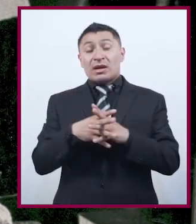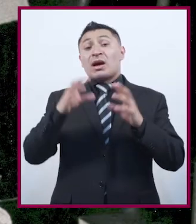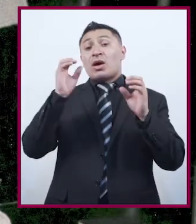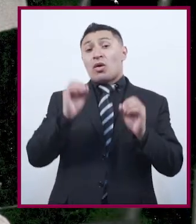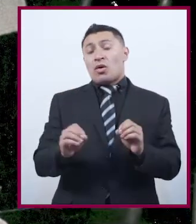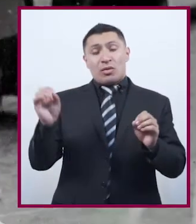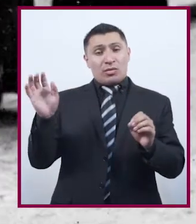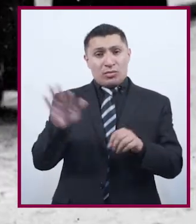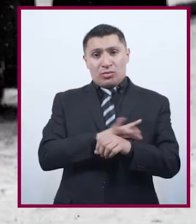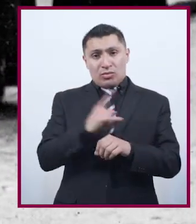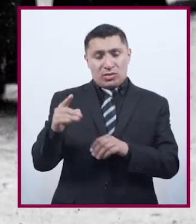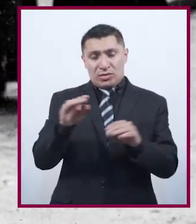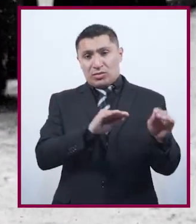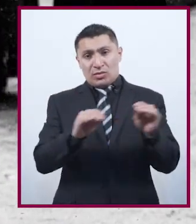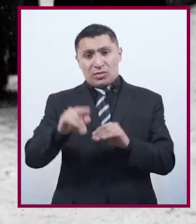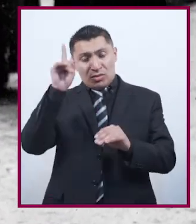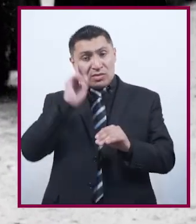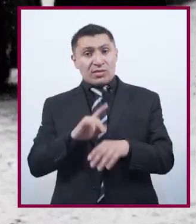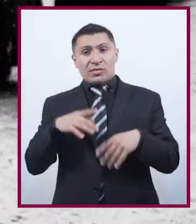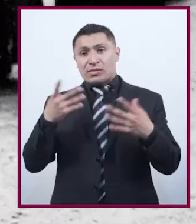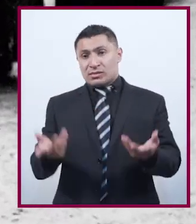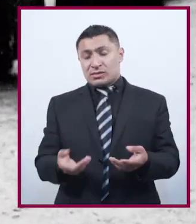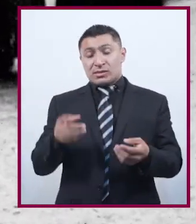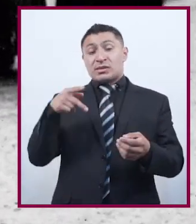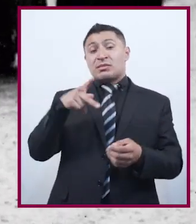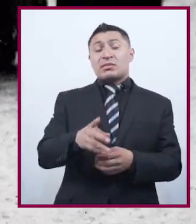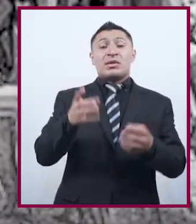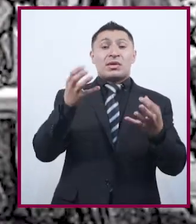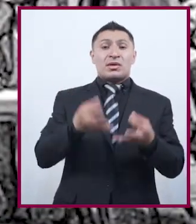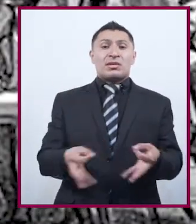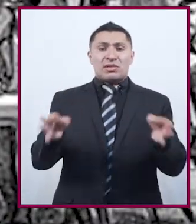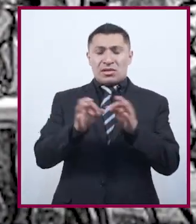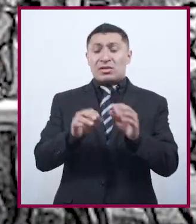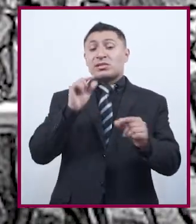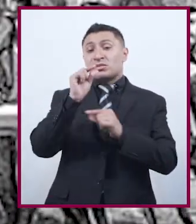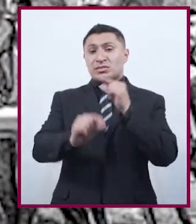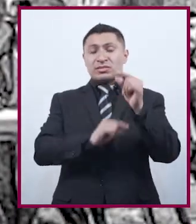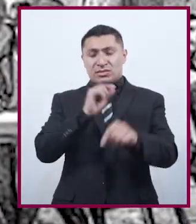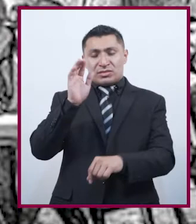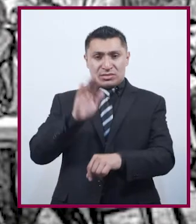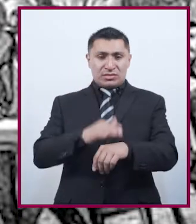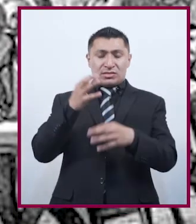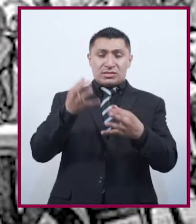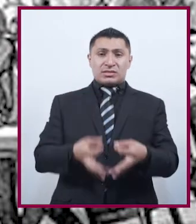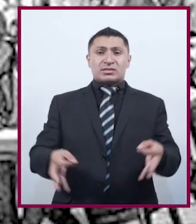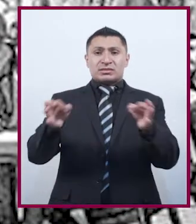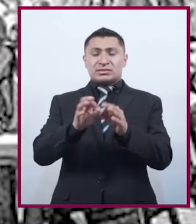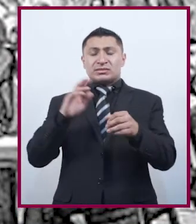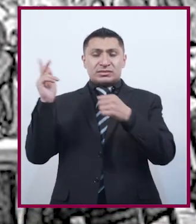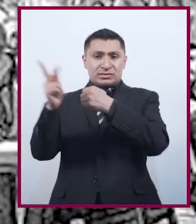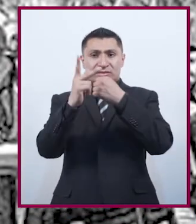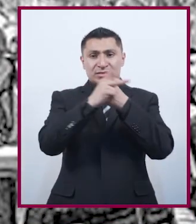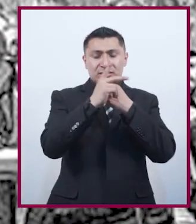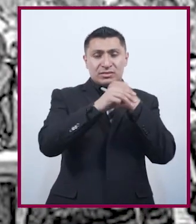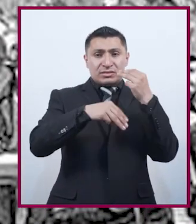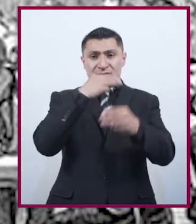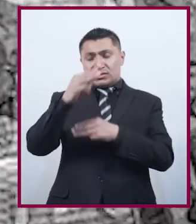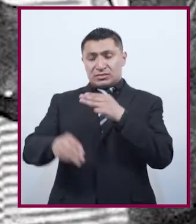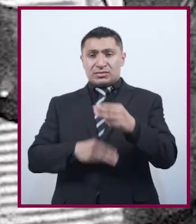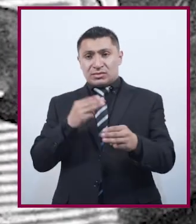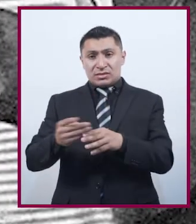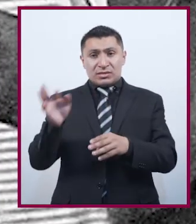durante la guerra o si derivó del movimiento feminista. La cuestión es que poco a poco las principales potencias